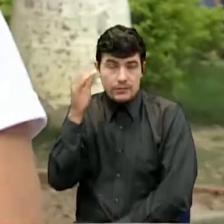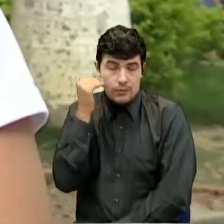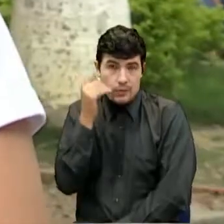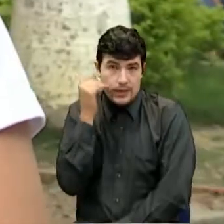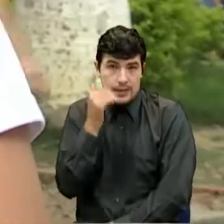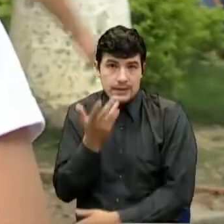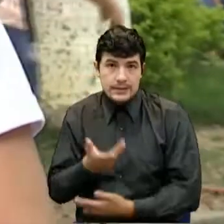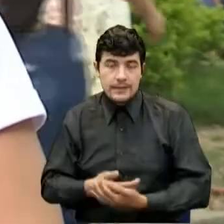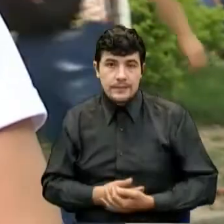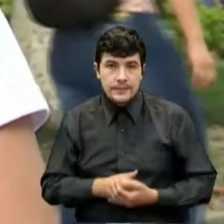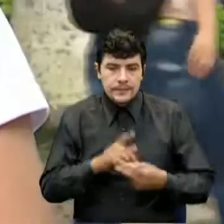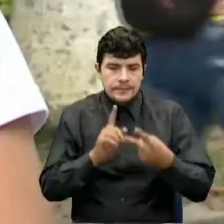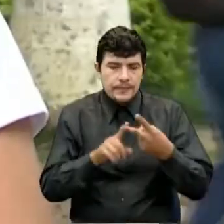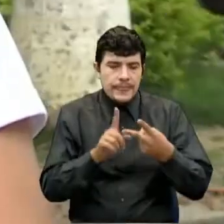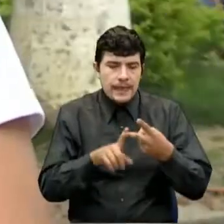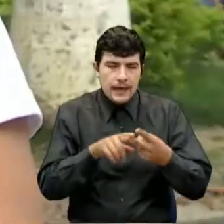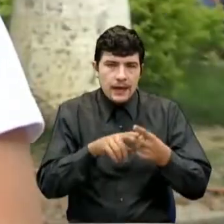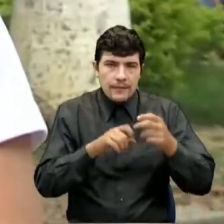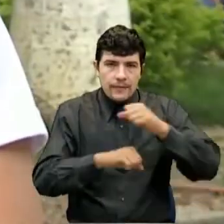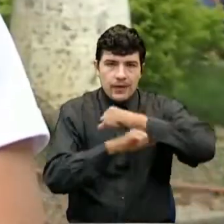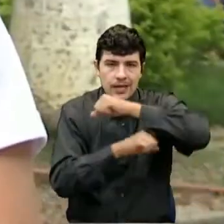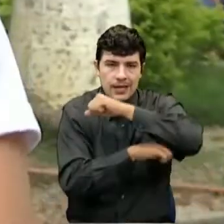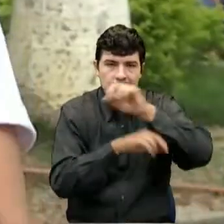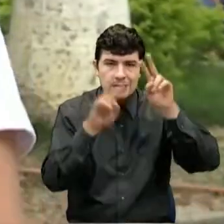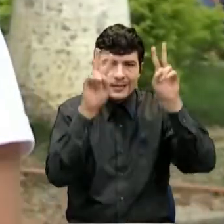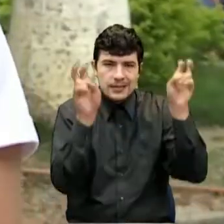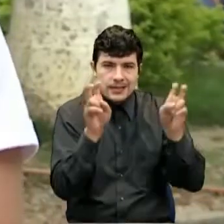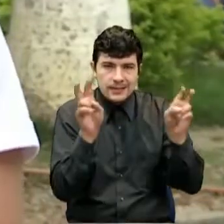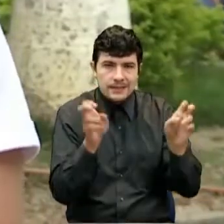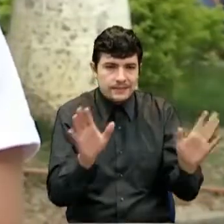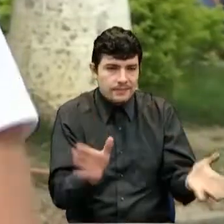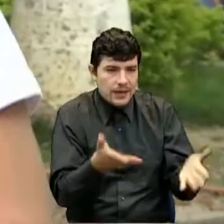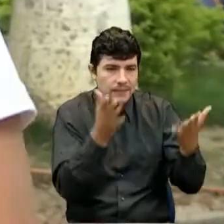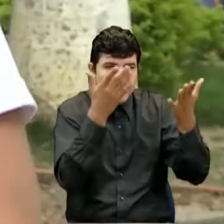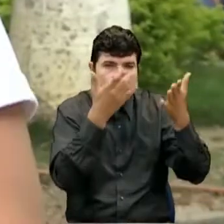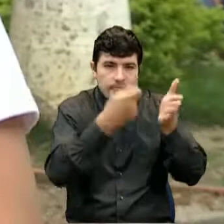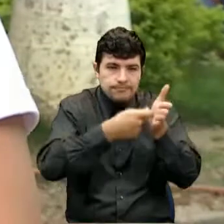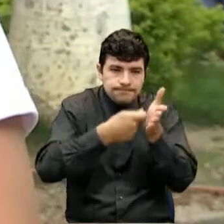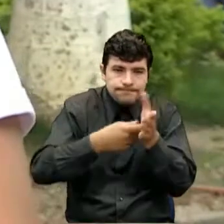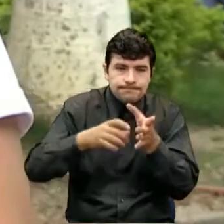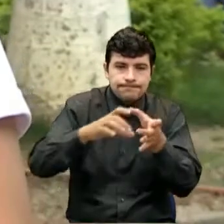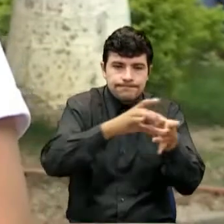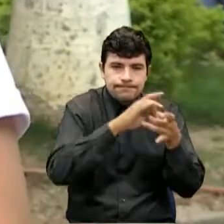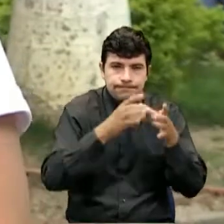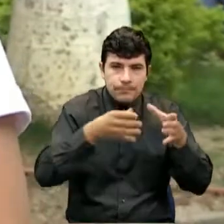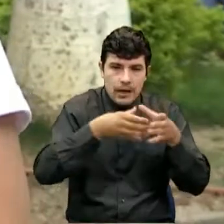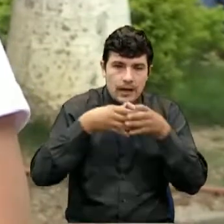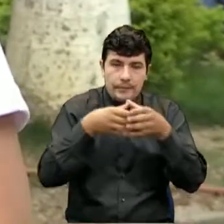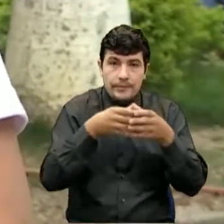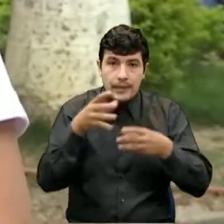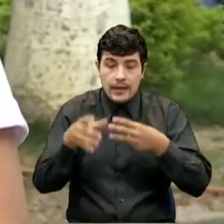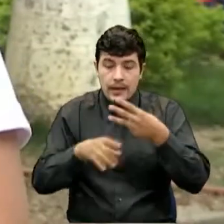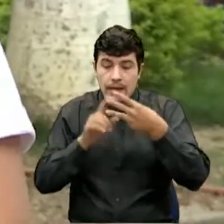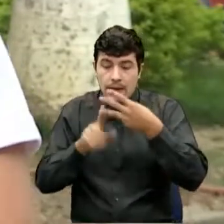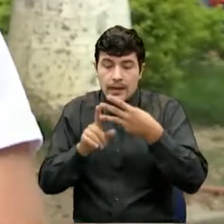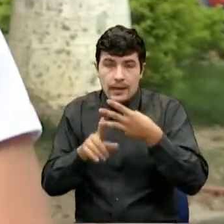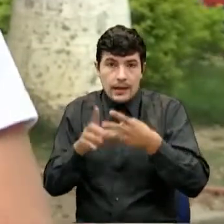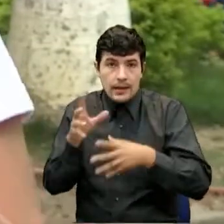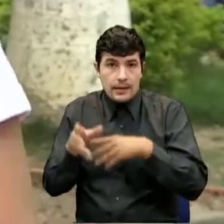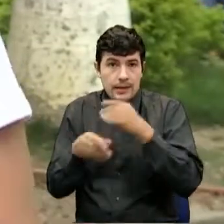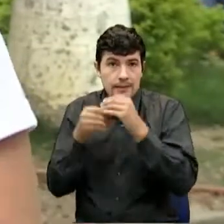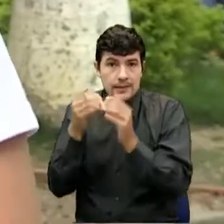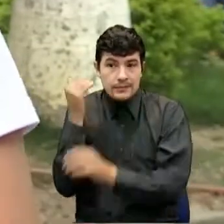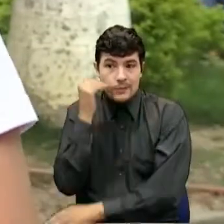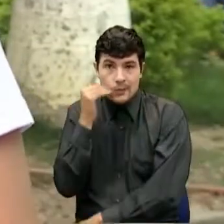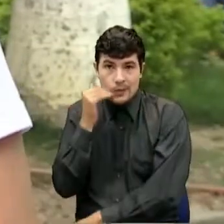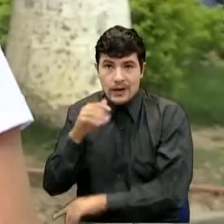para fortalecer el tema de emprendimiento y asociatividad y tercero para que nosotras las mujeres tengamos un espacio donde podamos